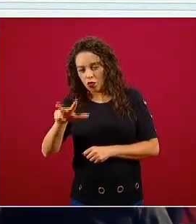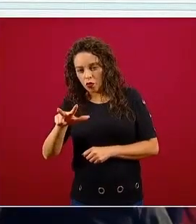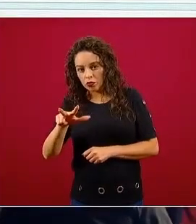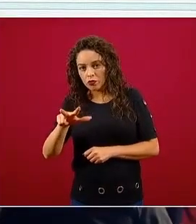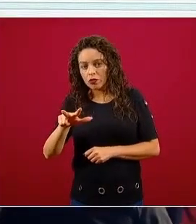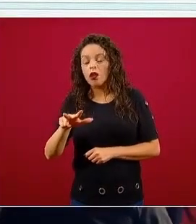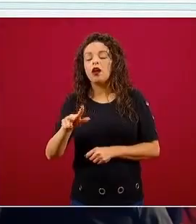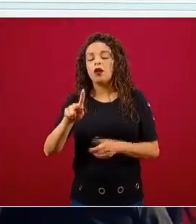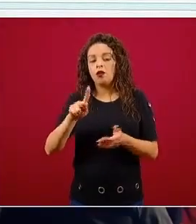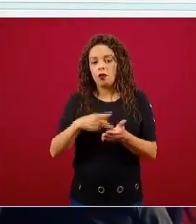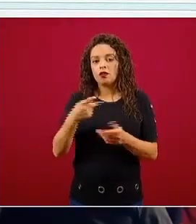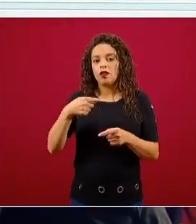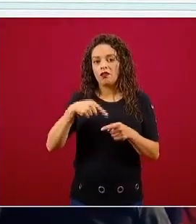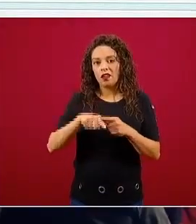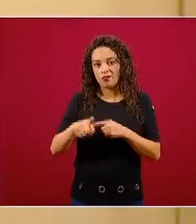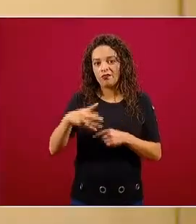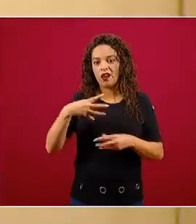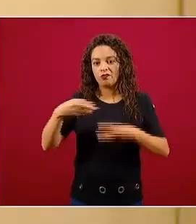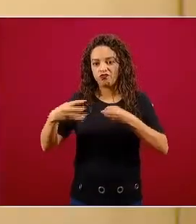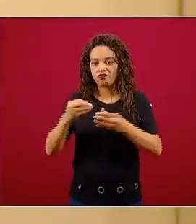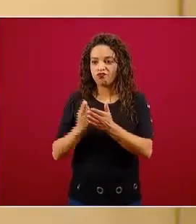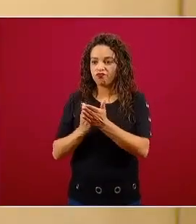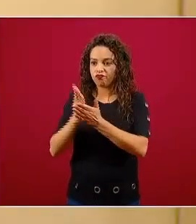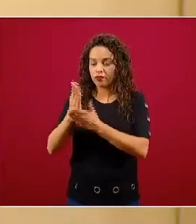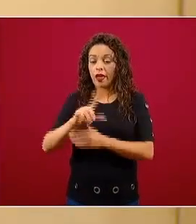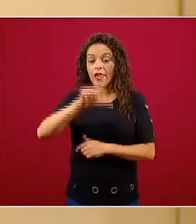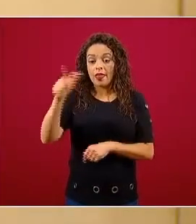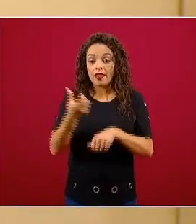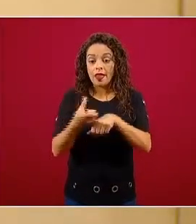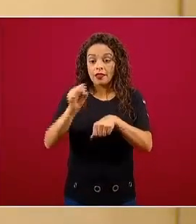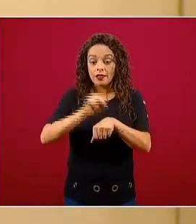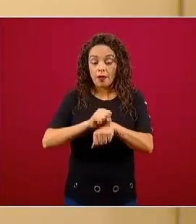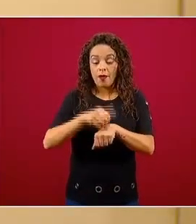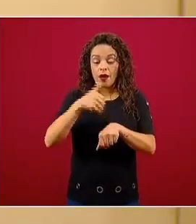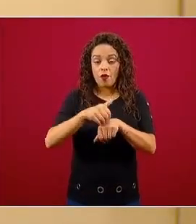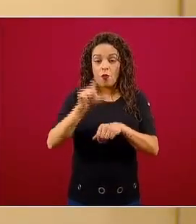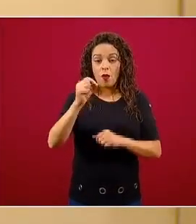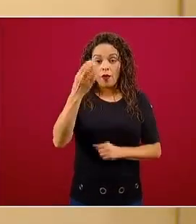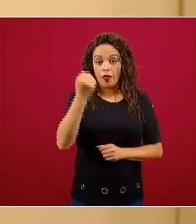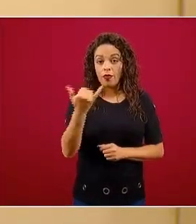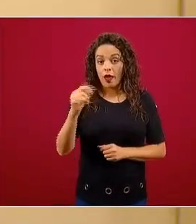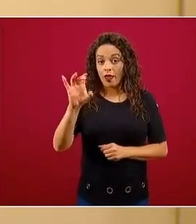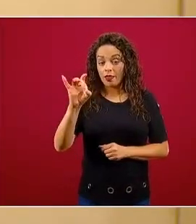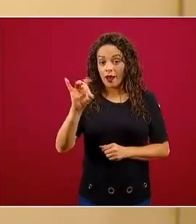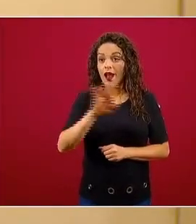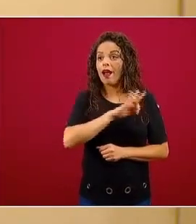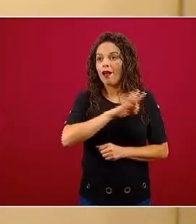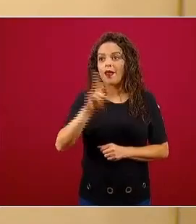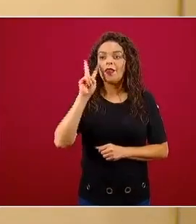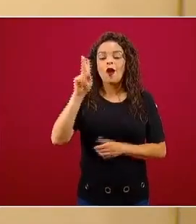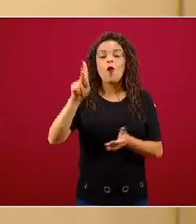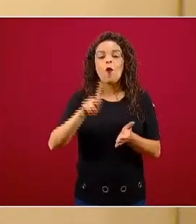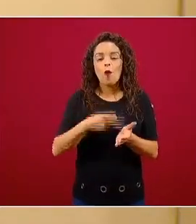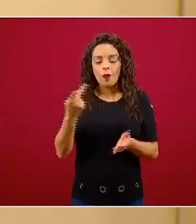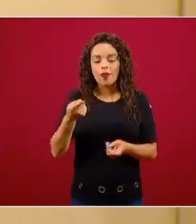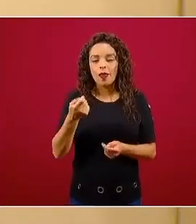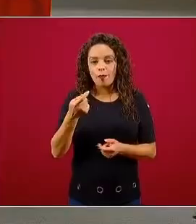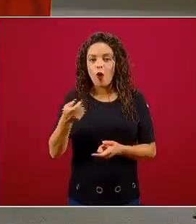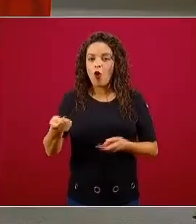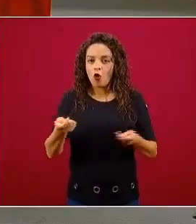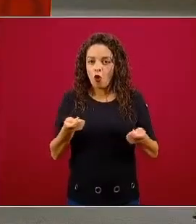se evidencia en esa semana, y ya luego en la 29 y en la 30 nuevamente empieza a haber control. Esperamos que